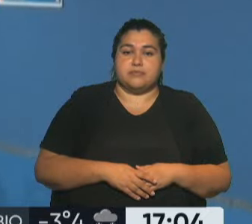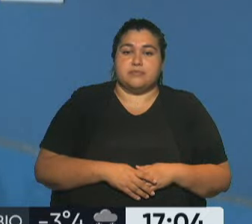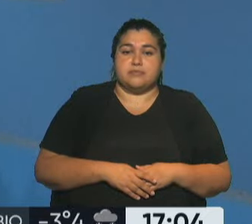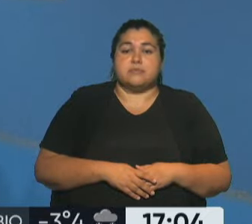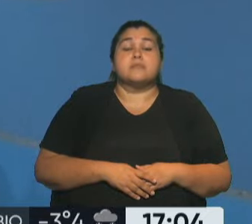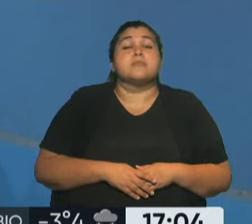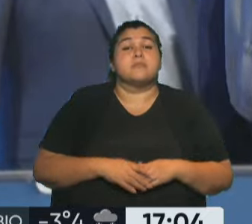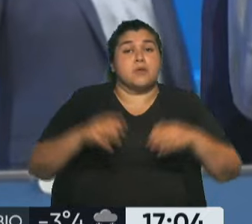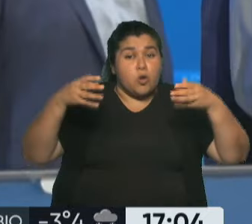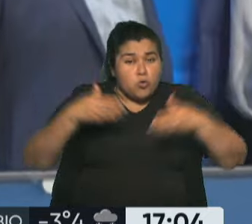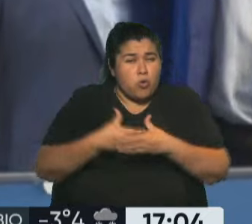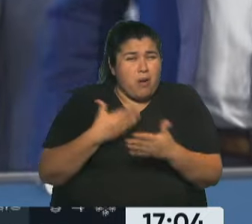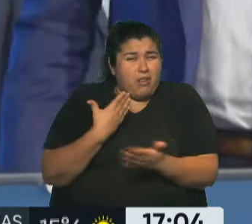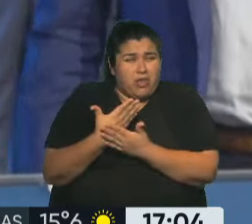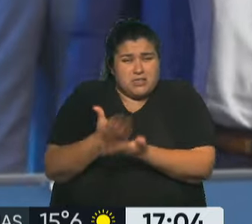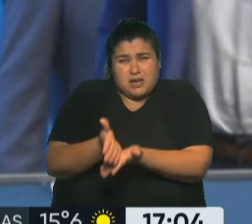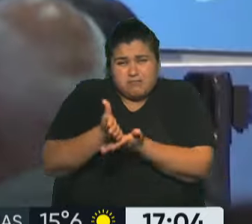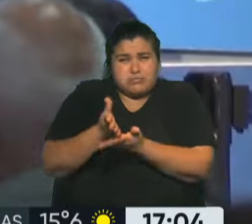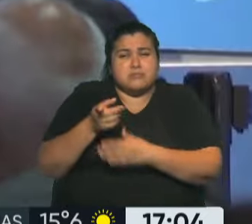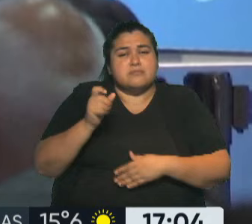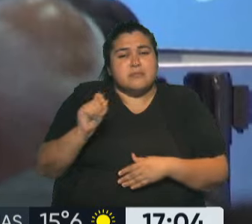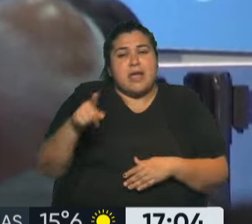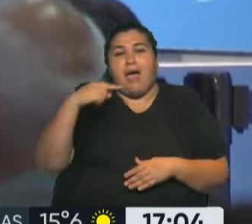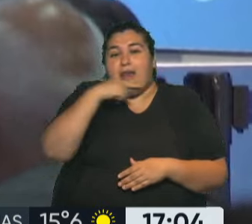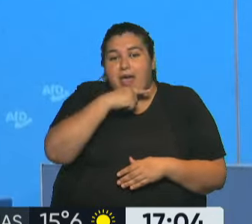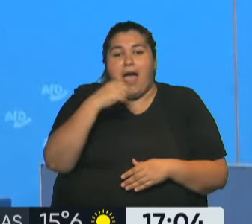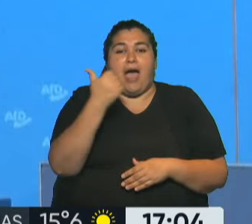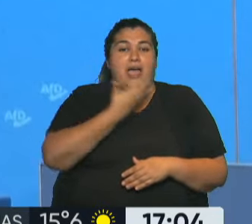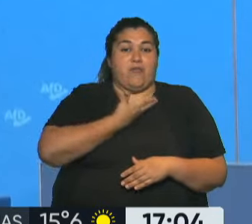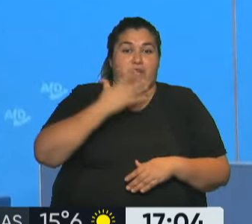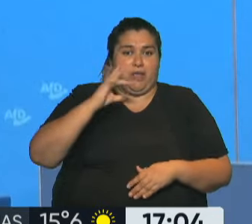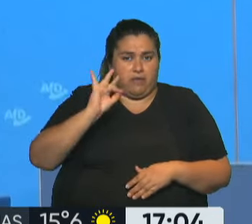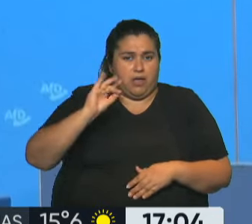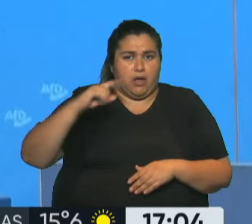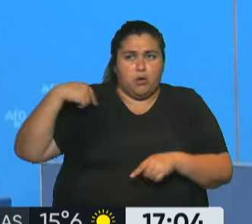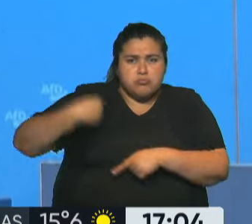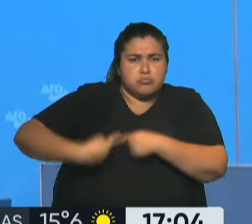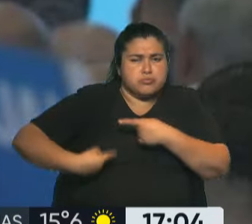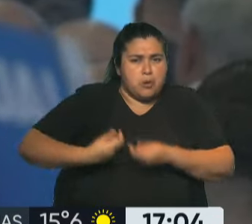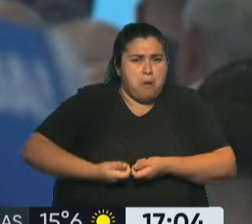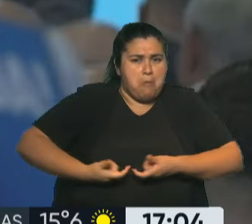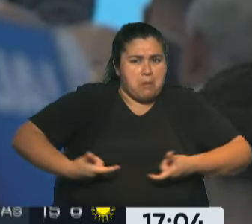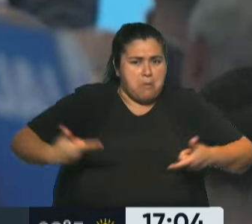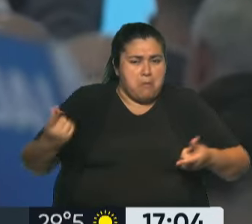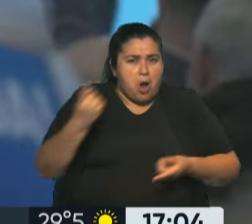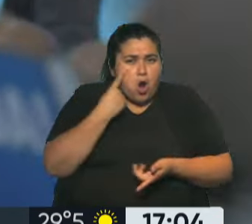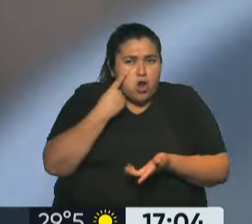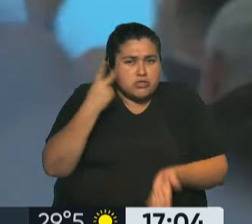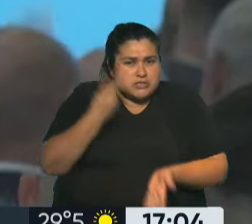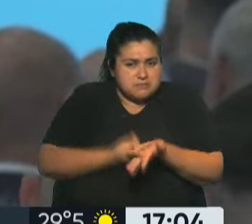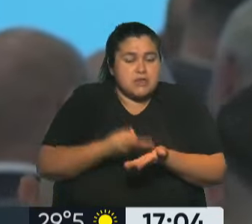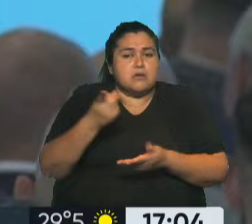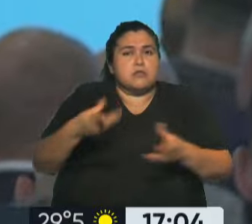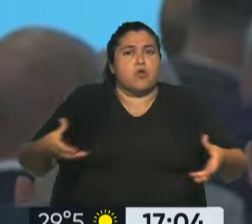mientras el partido de ultraderecha Alternativa para Alemania, AfD, crece en popularidad hasta haberse constituido en la segunda fuerza